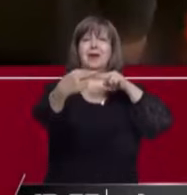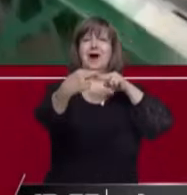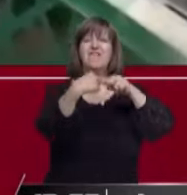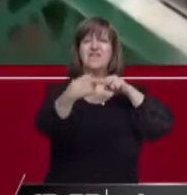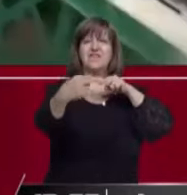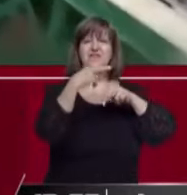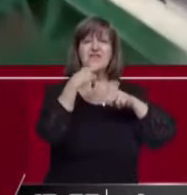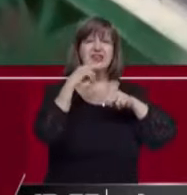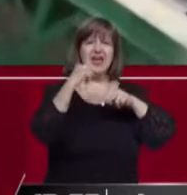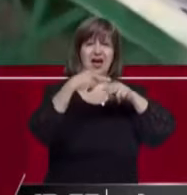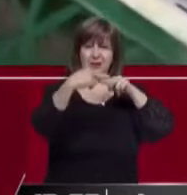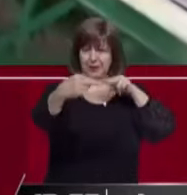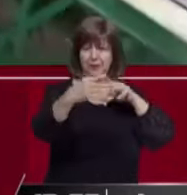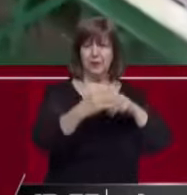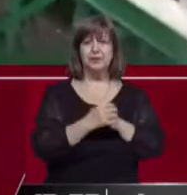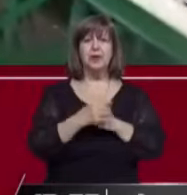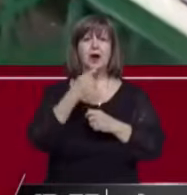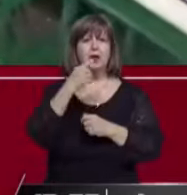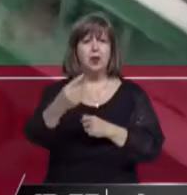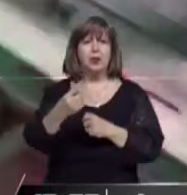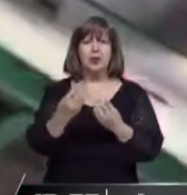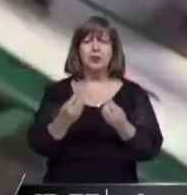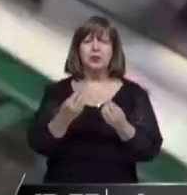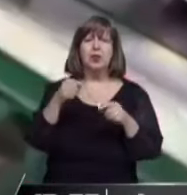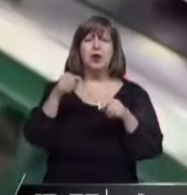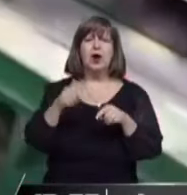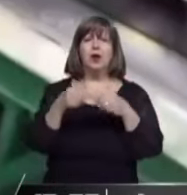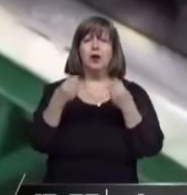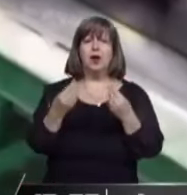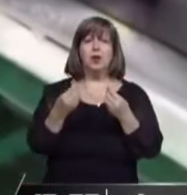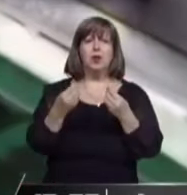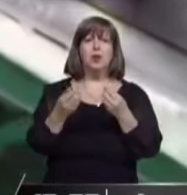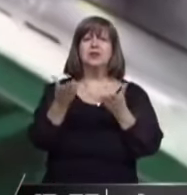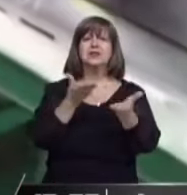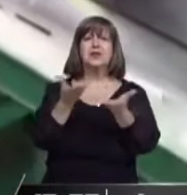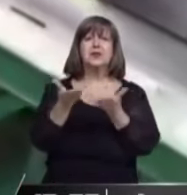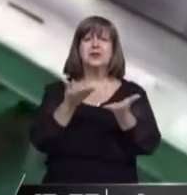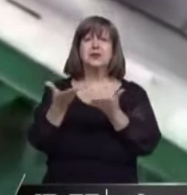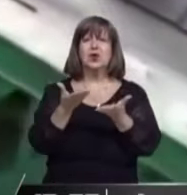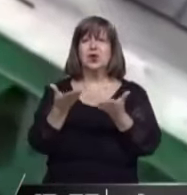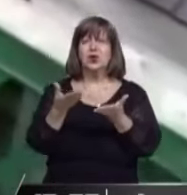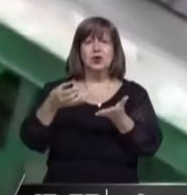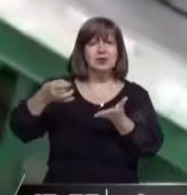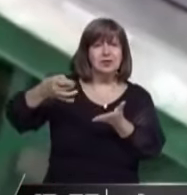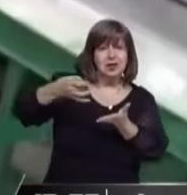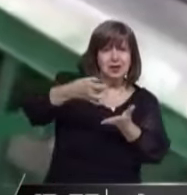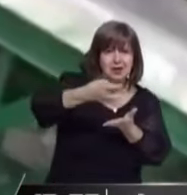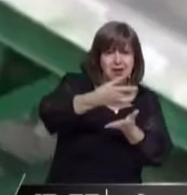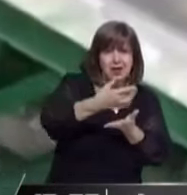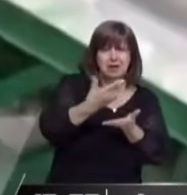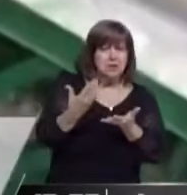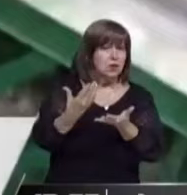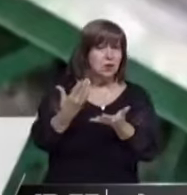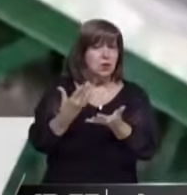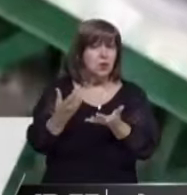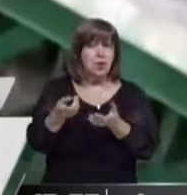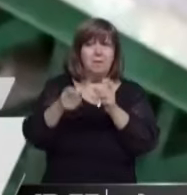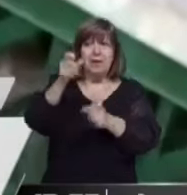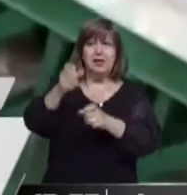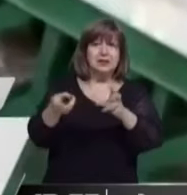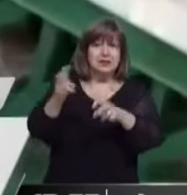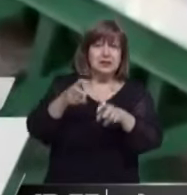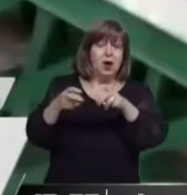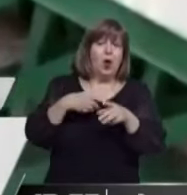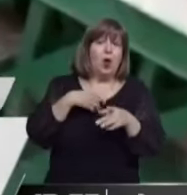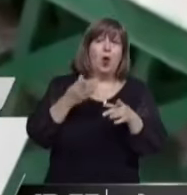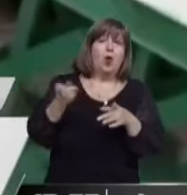eh cómo está el servicio de trenes ahora habrá que primero eh despejar toda la zona y la gente que tenía la intención de viajar quienes